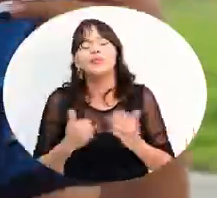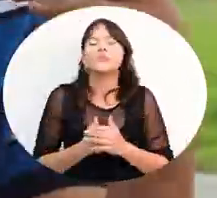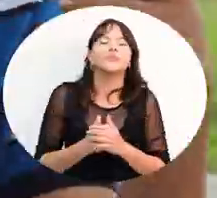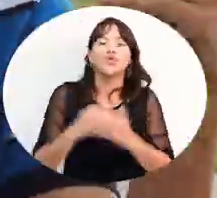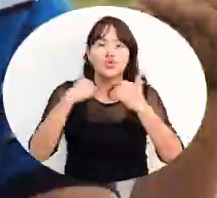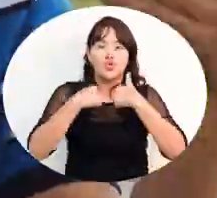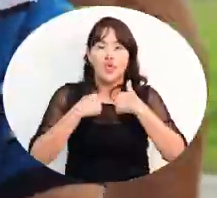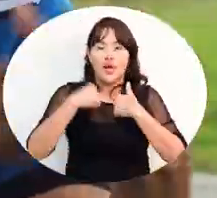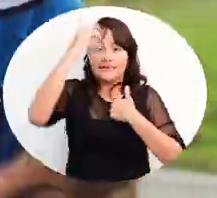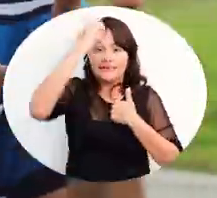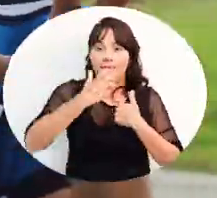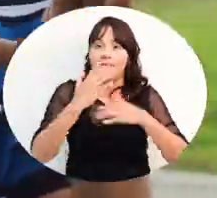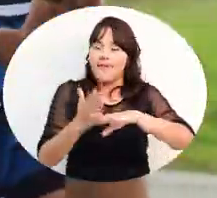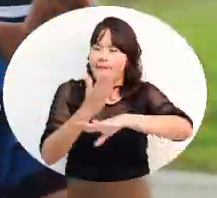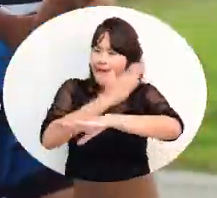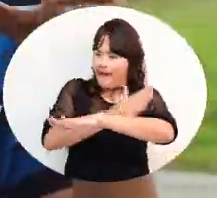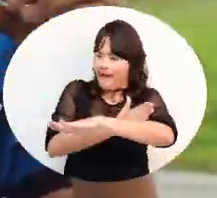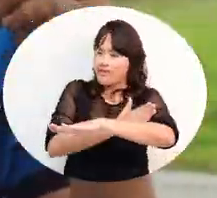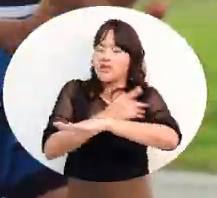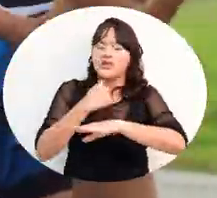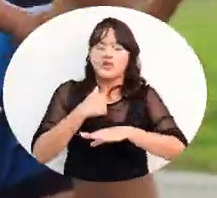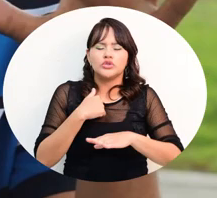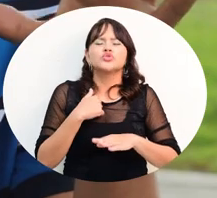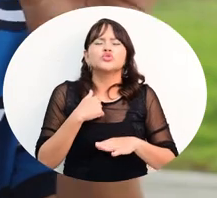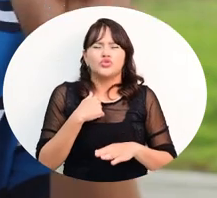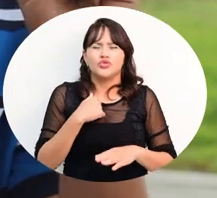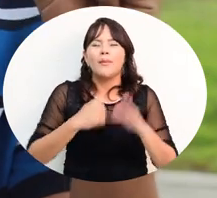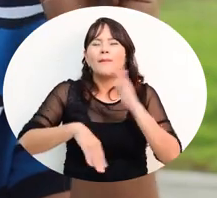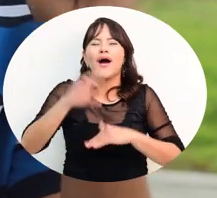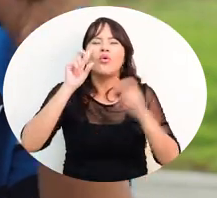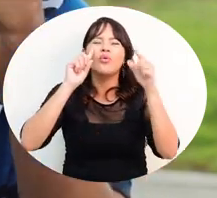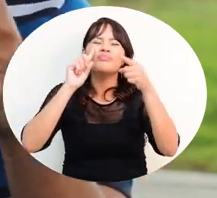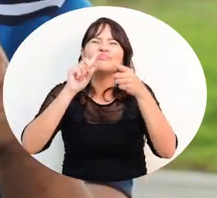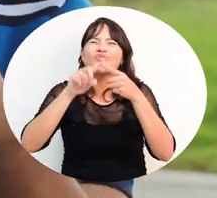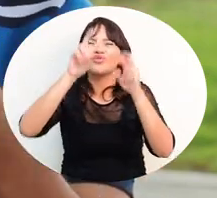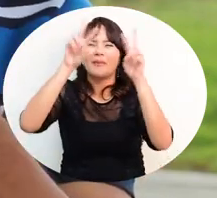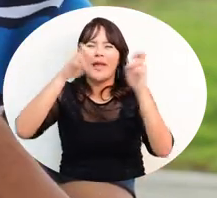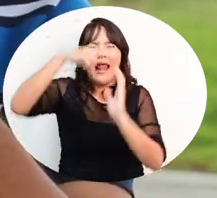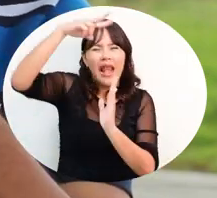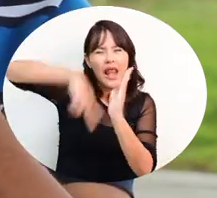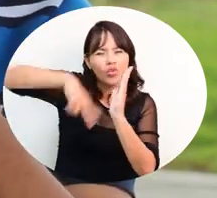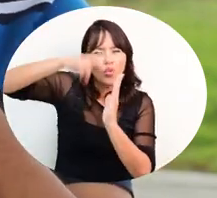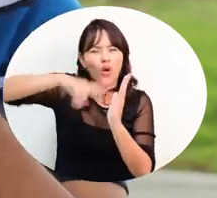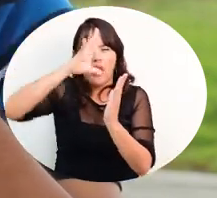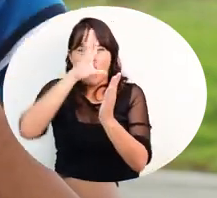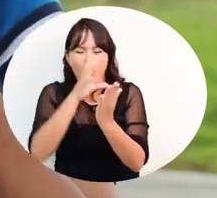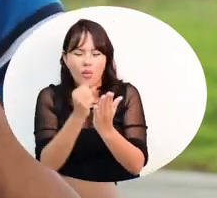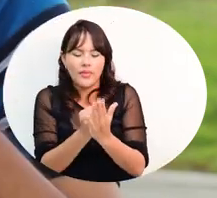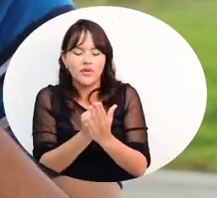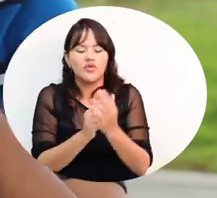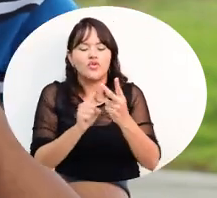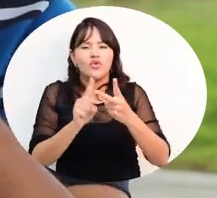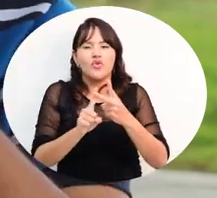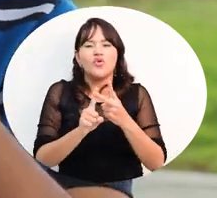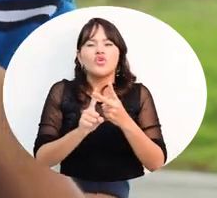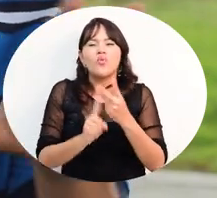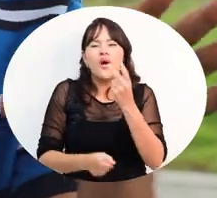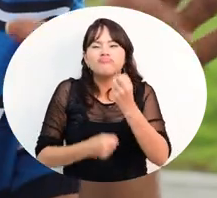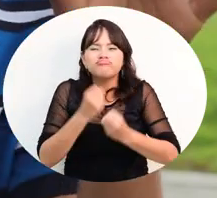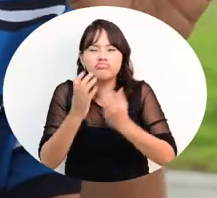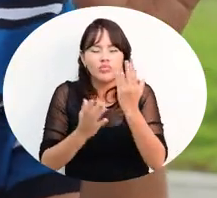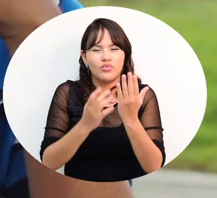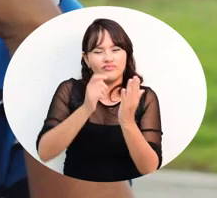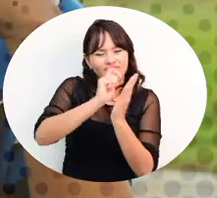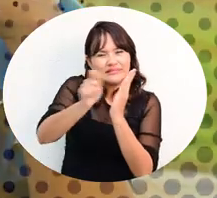Antes de hacer las pruebas, yo presentaba muchas falencias en cuanto a lectura crítica y producción de textos. Era mi talón de